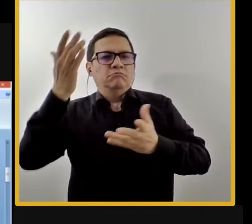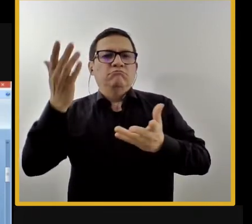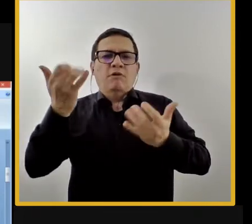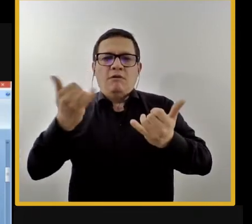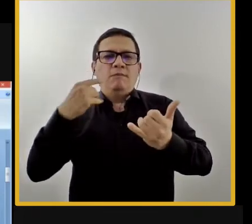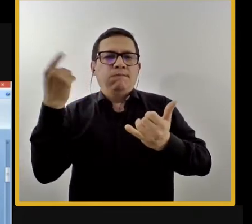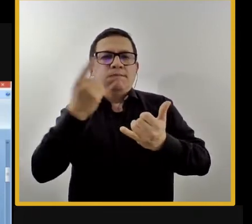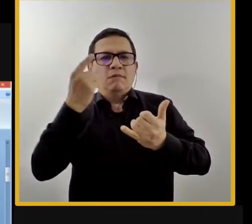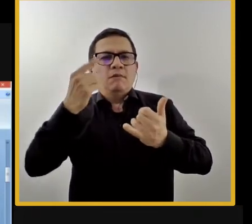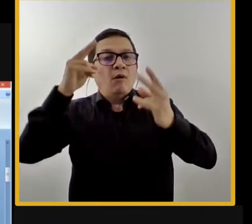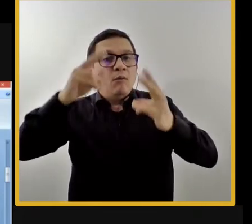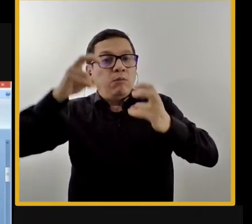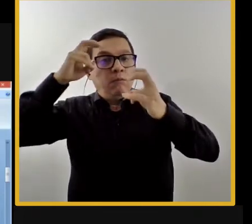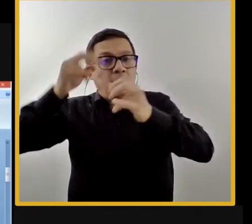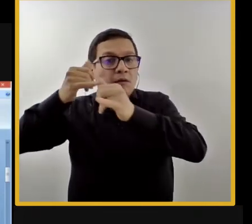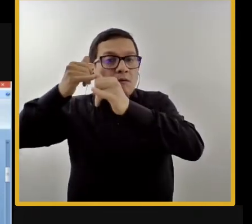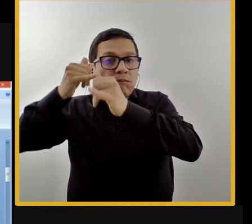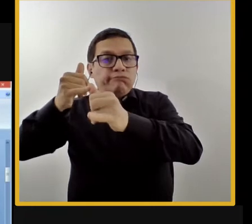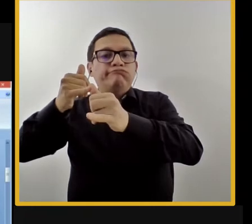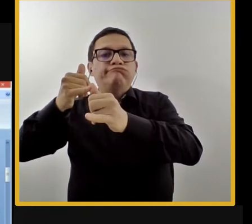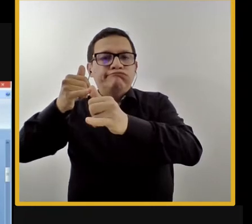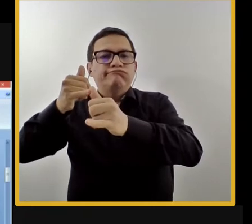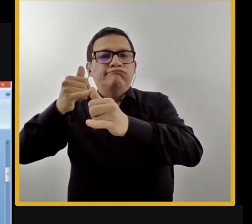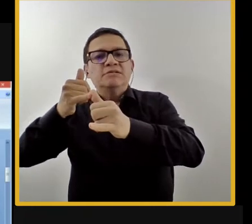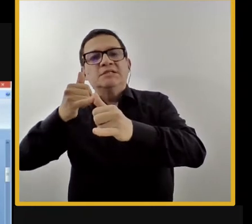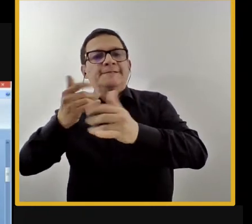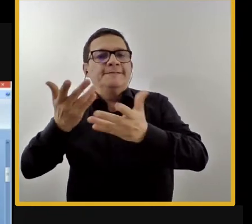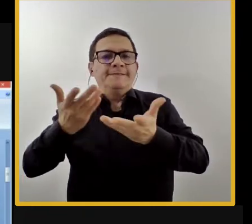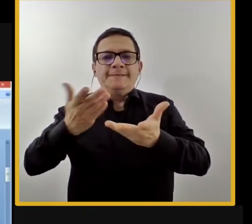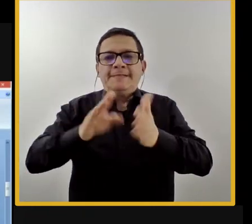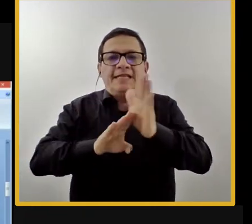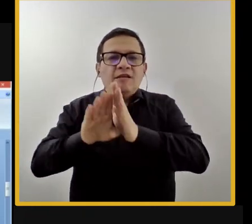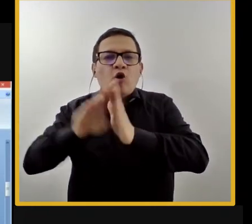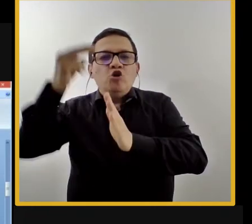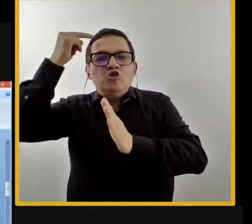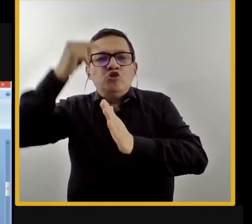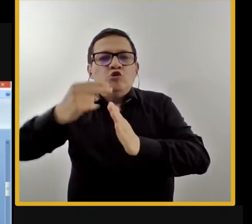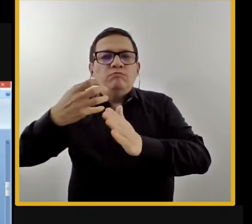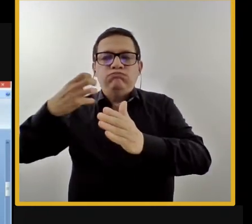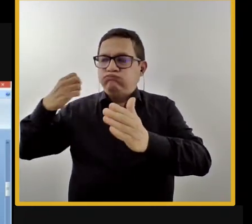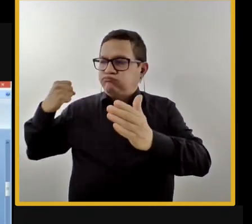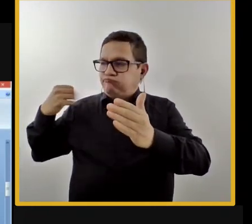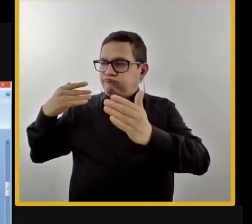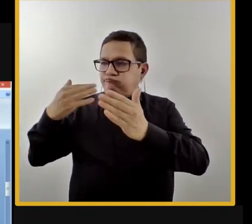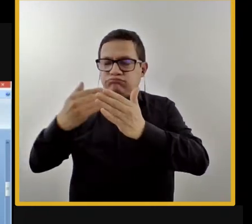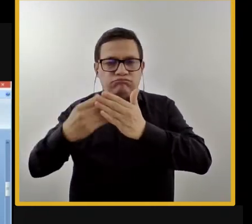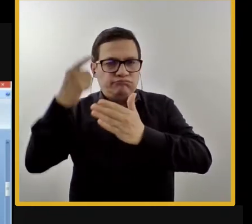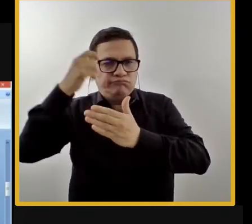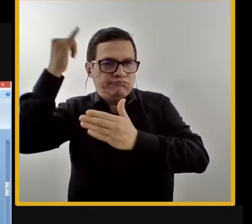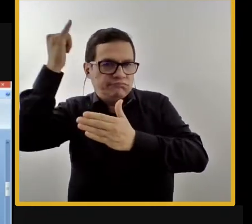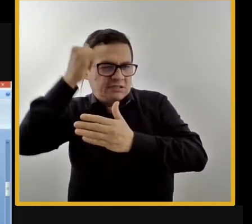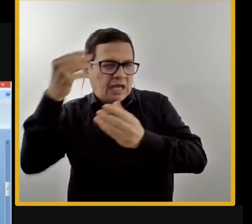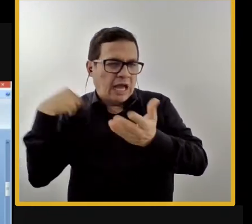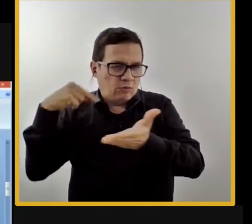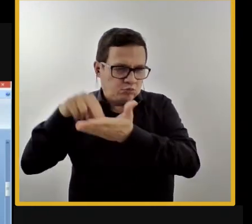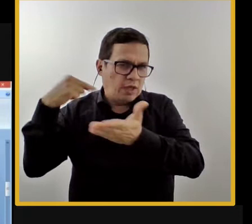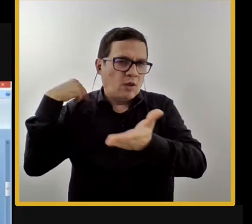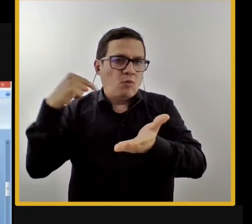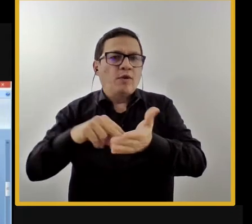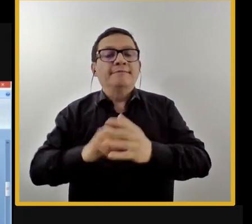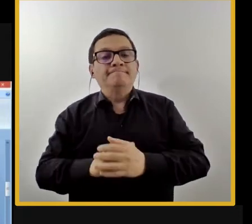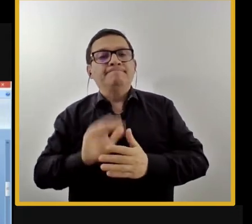histórico de la epistemología, algunos autores y corrientes contemporáneas. Las ramas y problemas de la